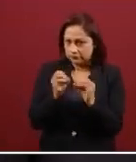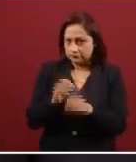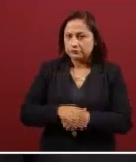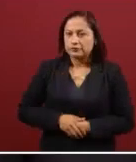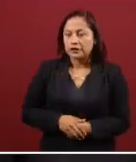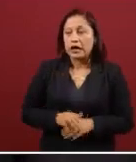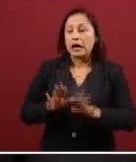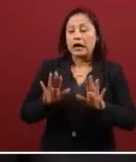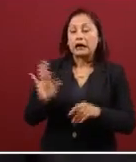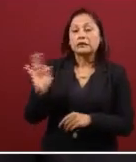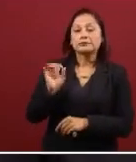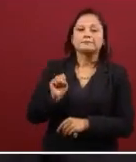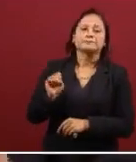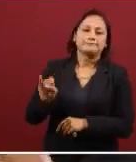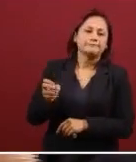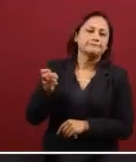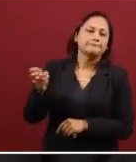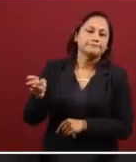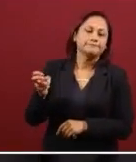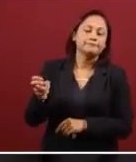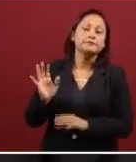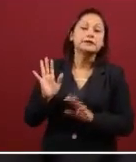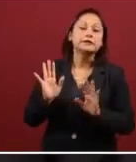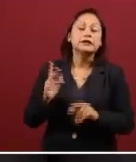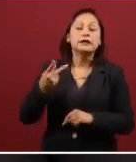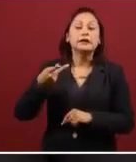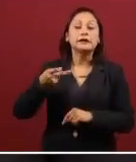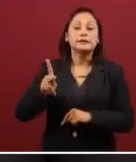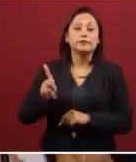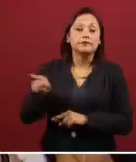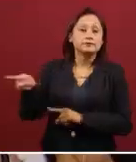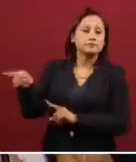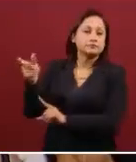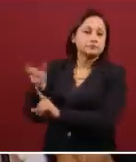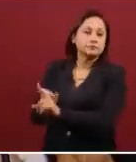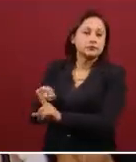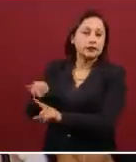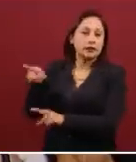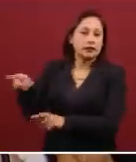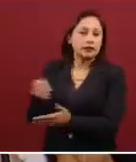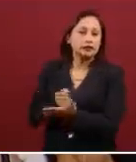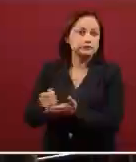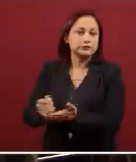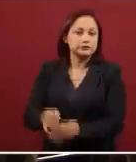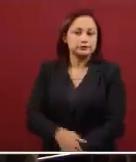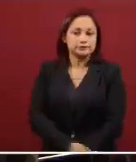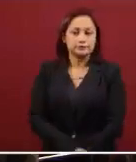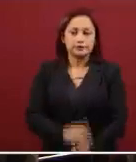le corresponde resolverlo a él. Gracias, presidente.